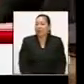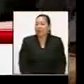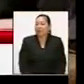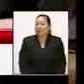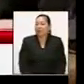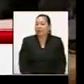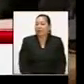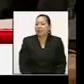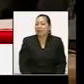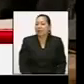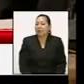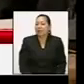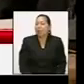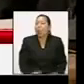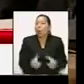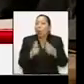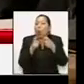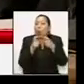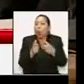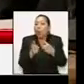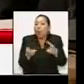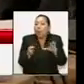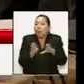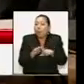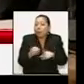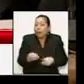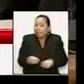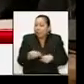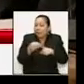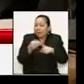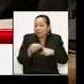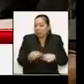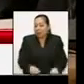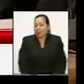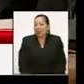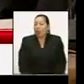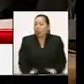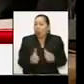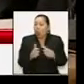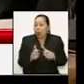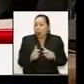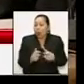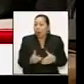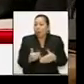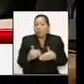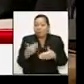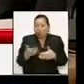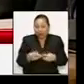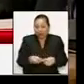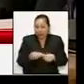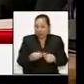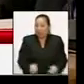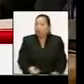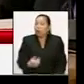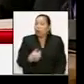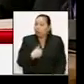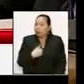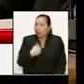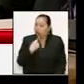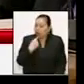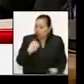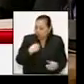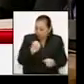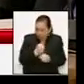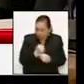de seguridad en la puerta principal, seguridad en la puerta principal en la cual yo lo